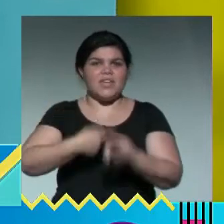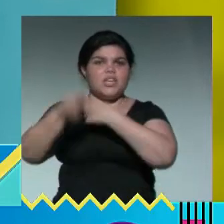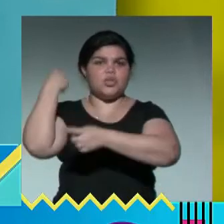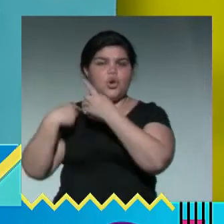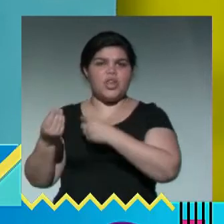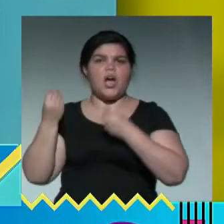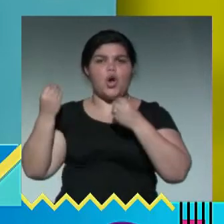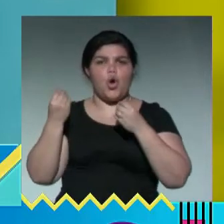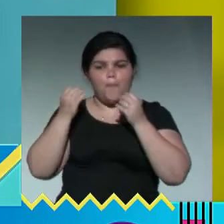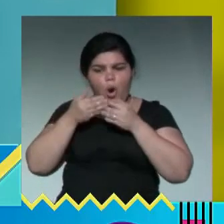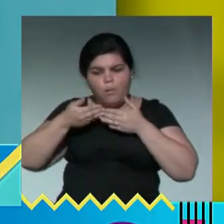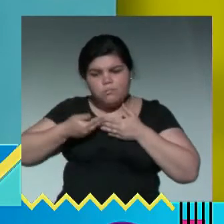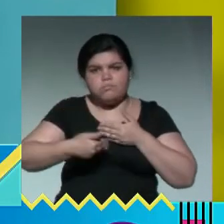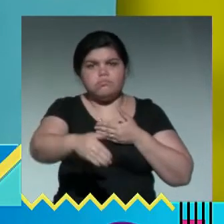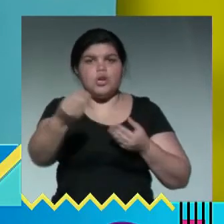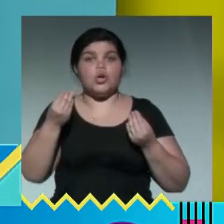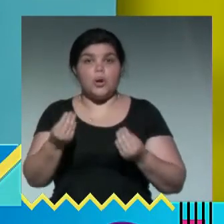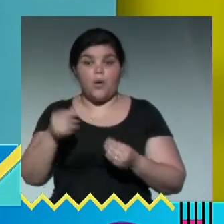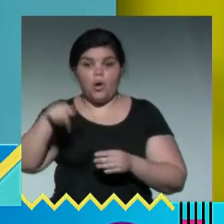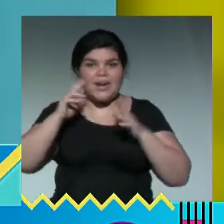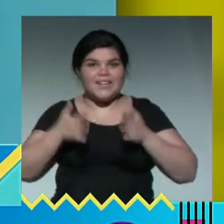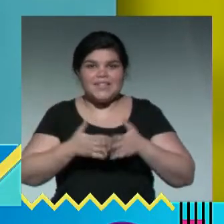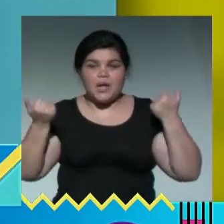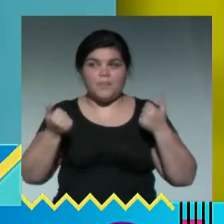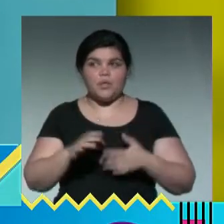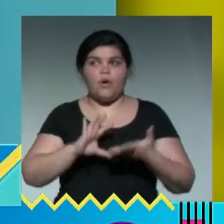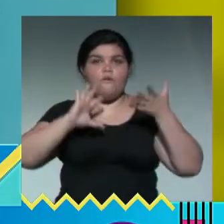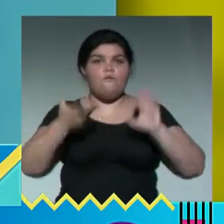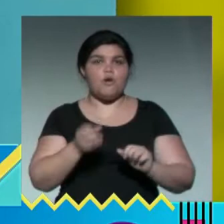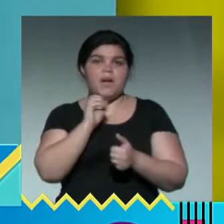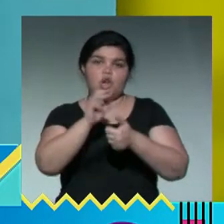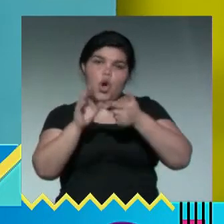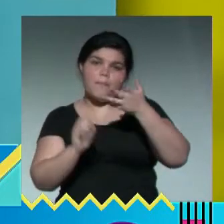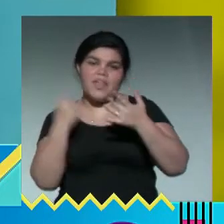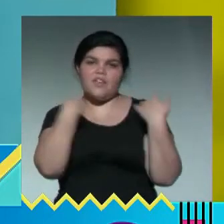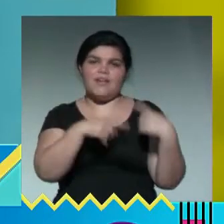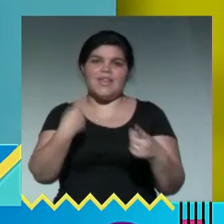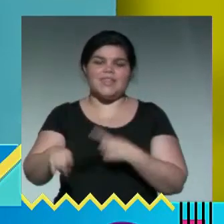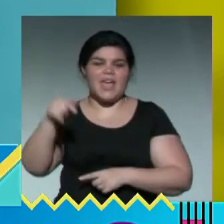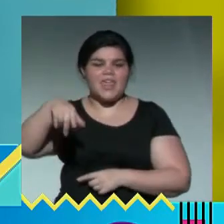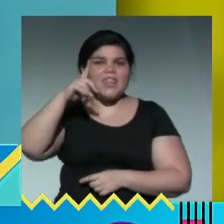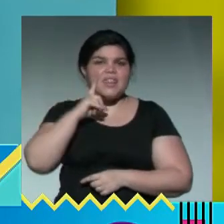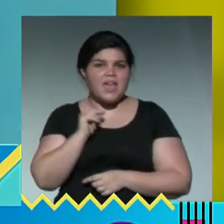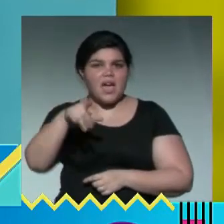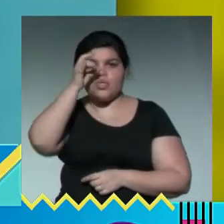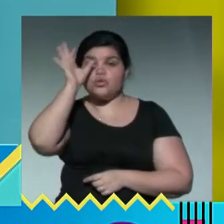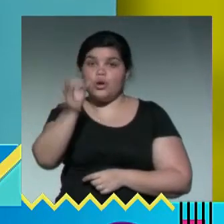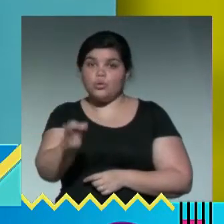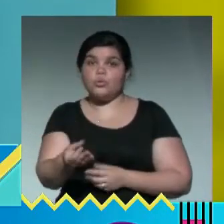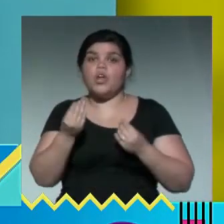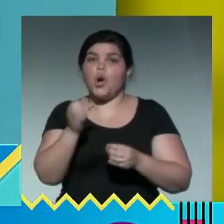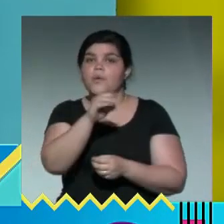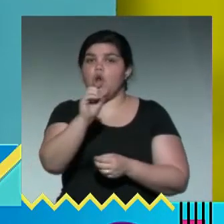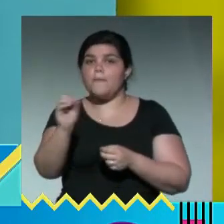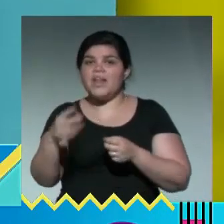dónde la hemos ido entendiendo. Repaso rápidamente las formas de denominaciones que hablábamos, que también es una forma de entender la historia, ¿sí?